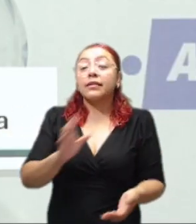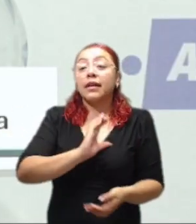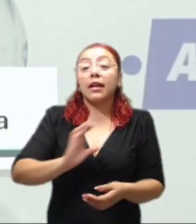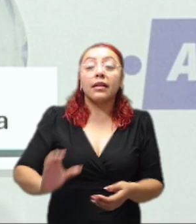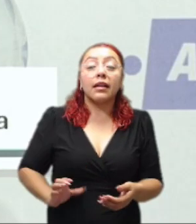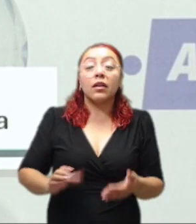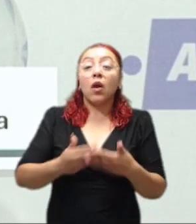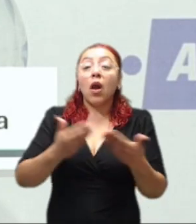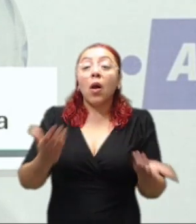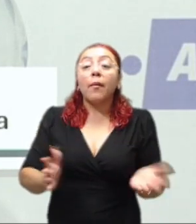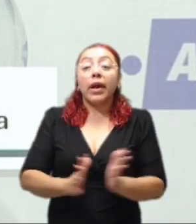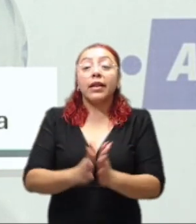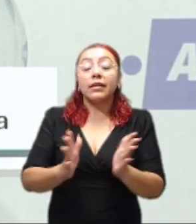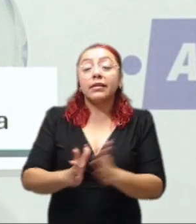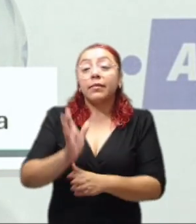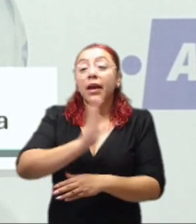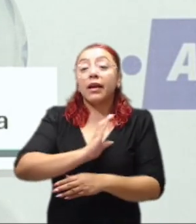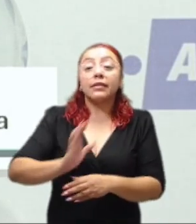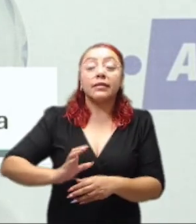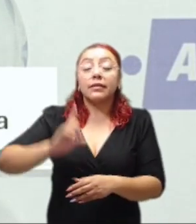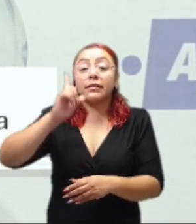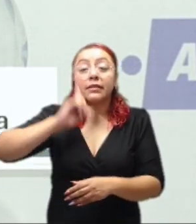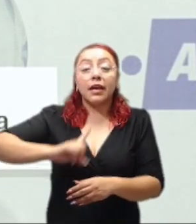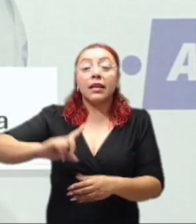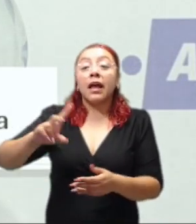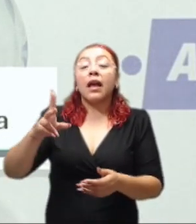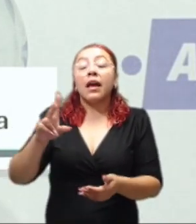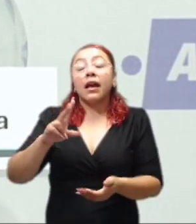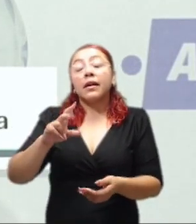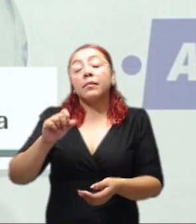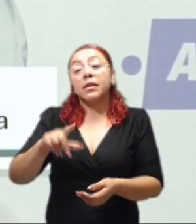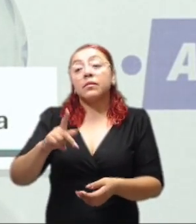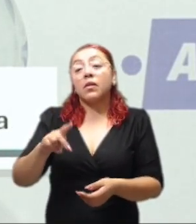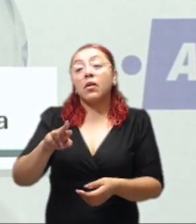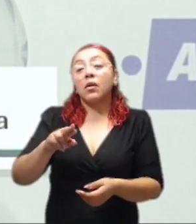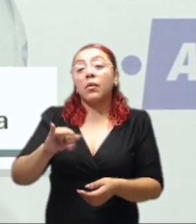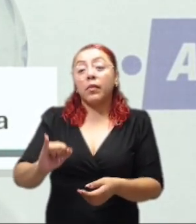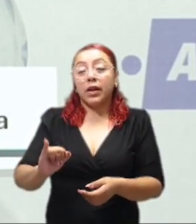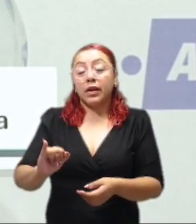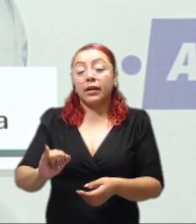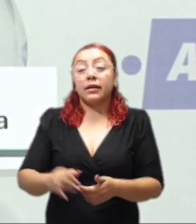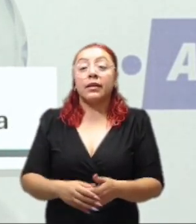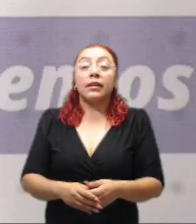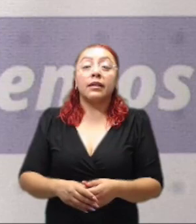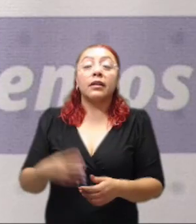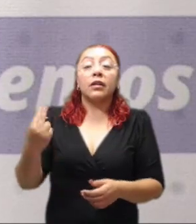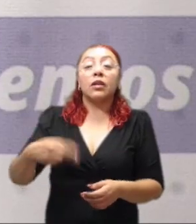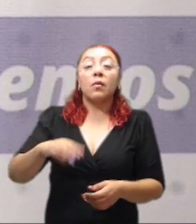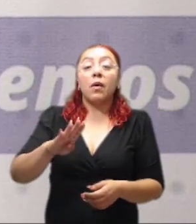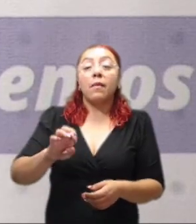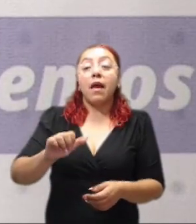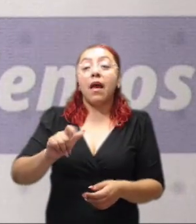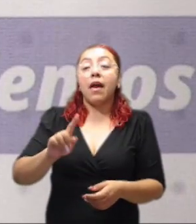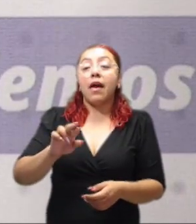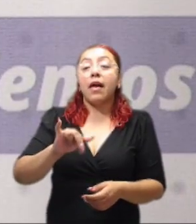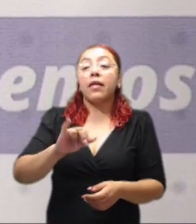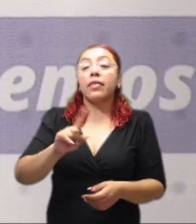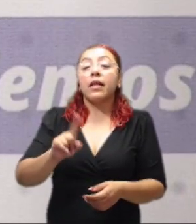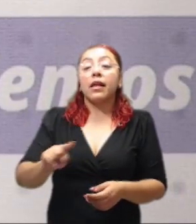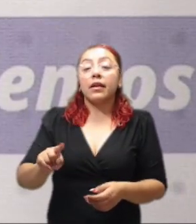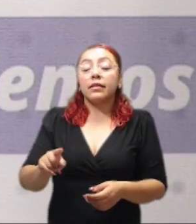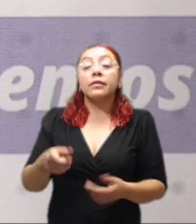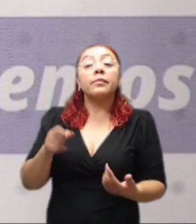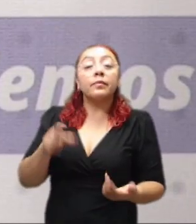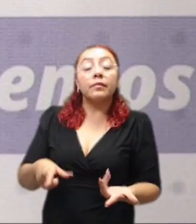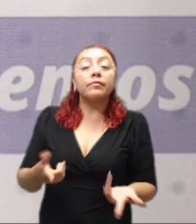corresponde la participación de la candidata del partido revolucionario institucional Beatriz García adelante Gracias bueno en cuanto a obra pública